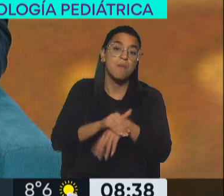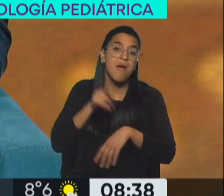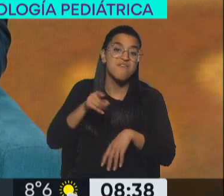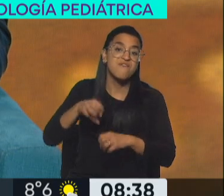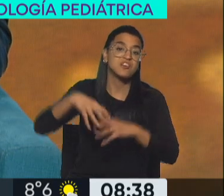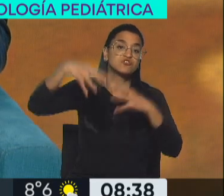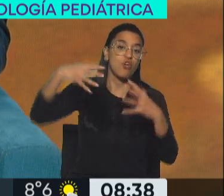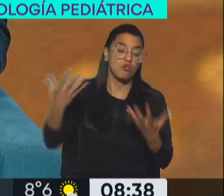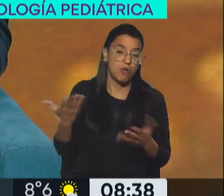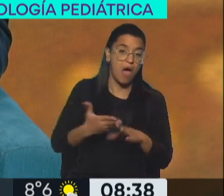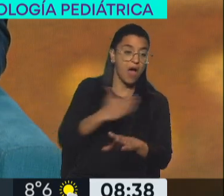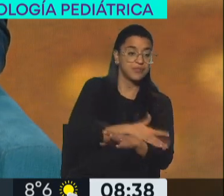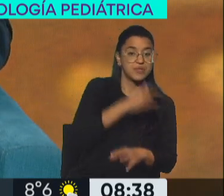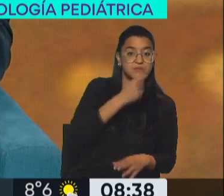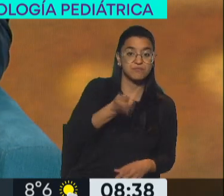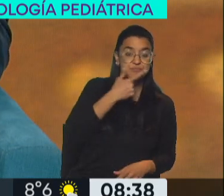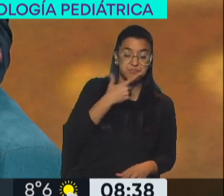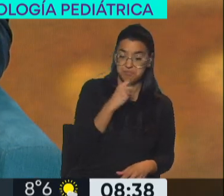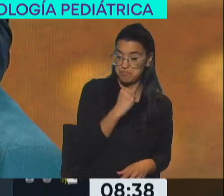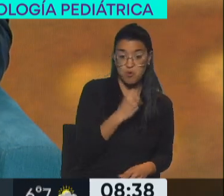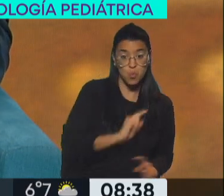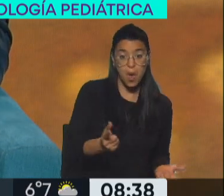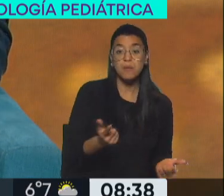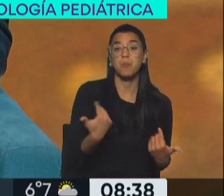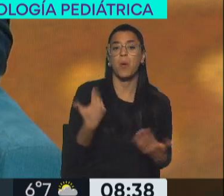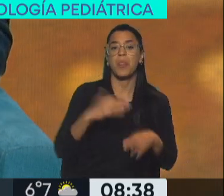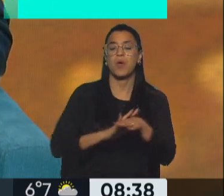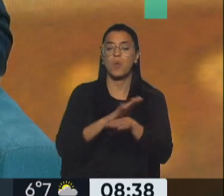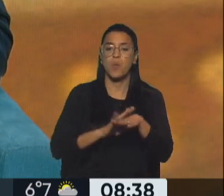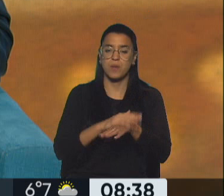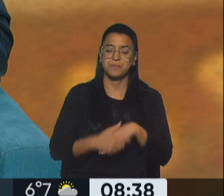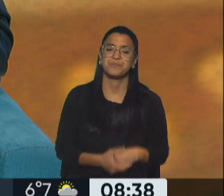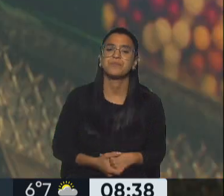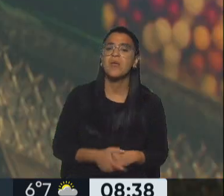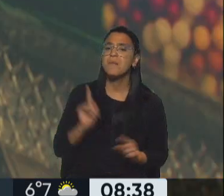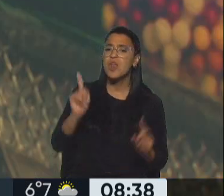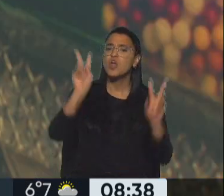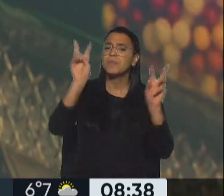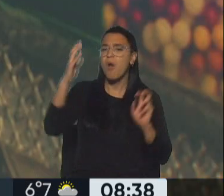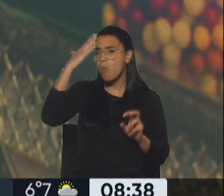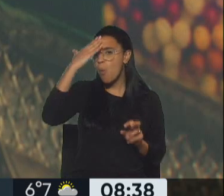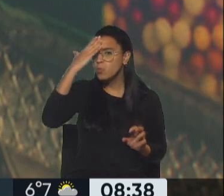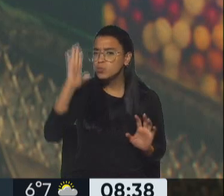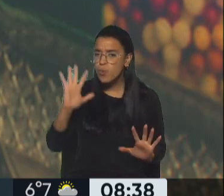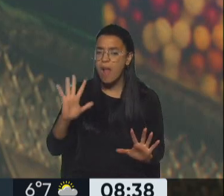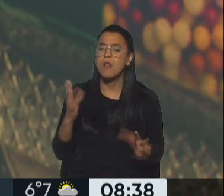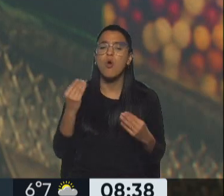de otro modo, si no hubiera resistencia antimicrobiana, se podría curar. Desde lo cultural, ¿cómo nace